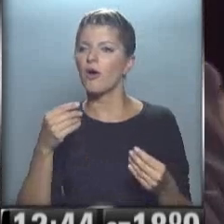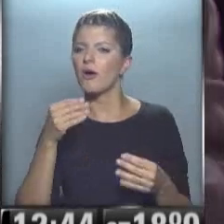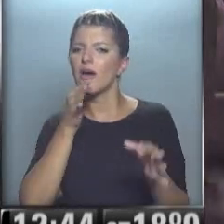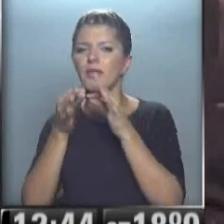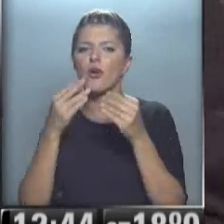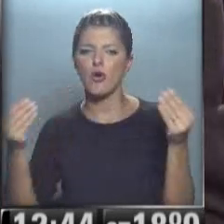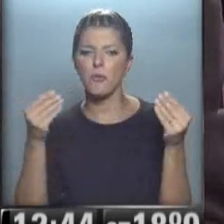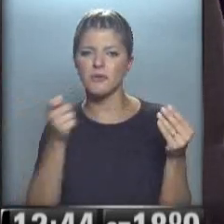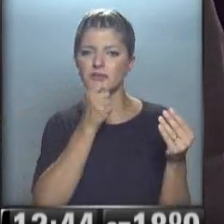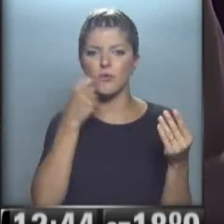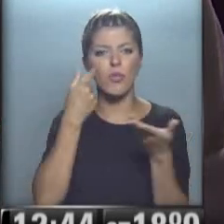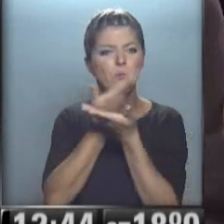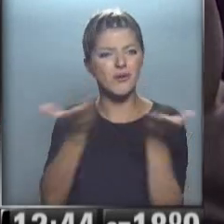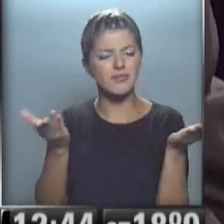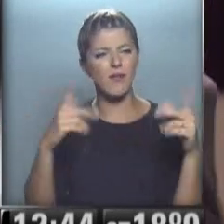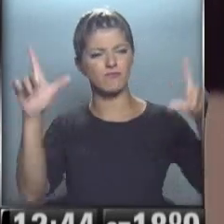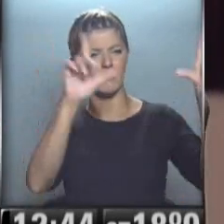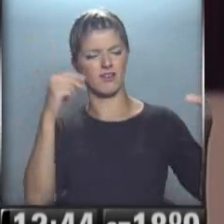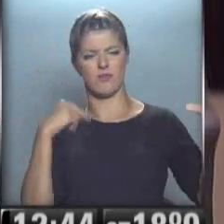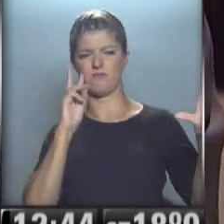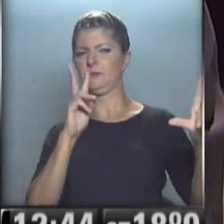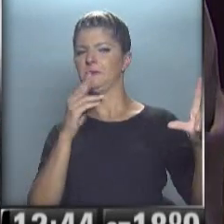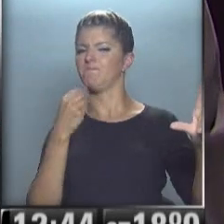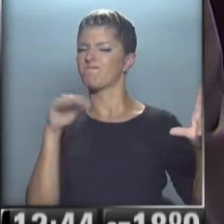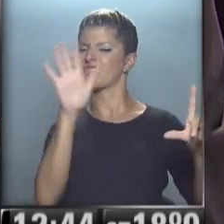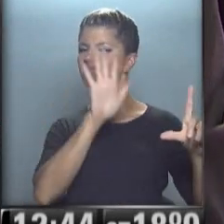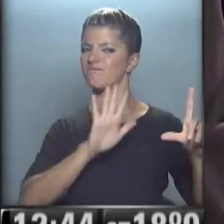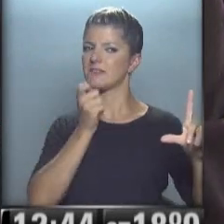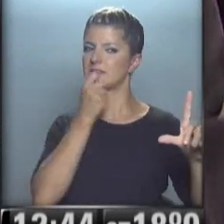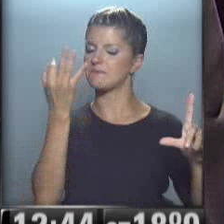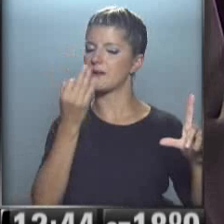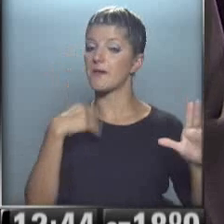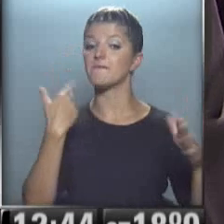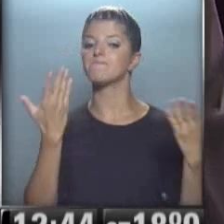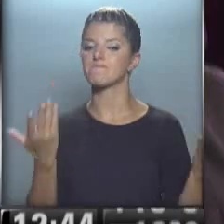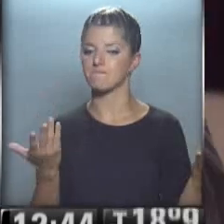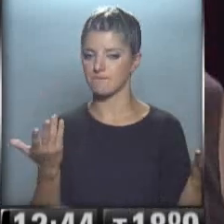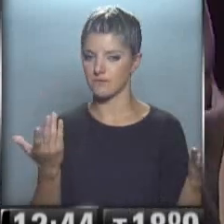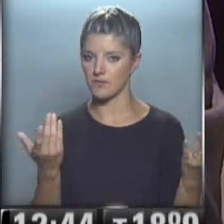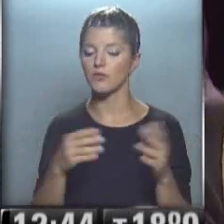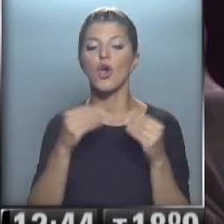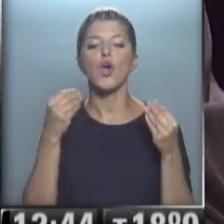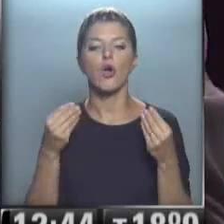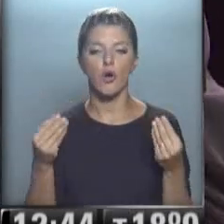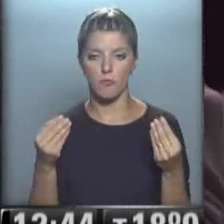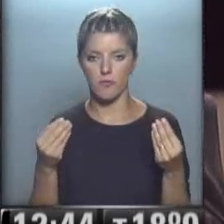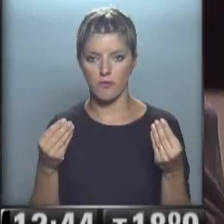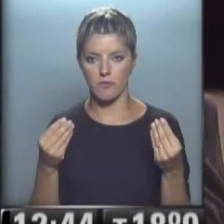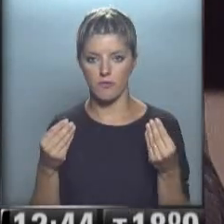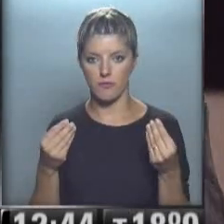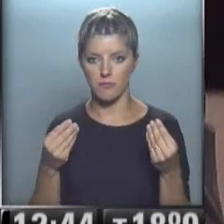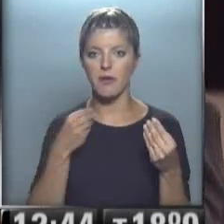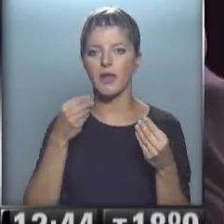imágenes las cuales no puedes ni creer ni confiar que es lo que está sucediendo Cómo hacer para eh estar tomando